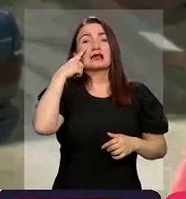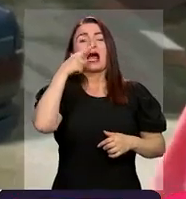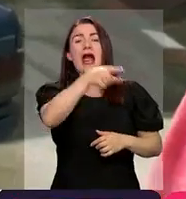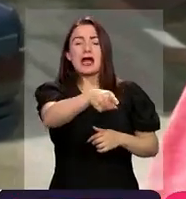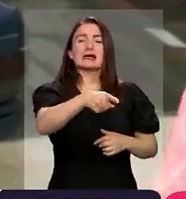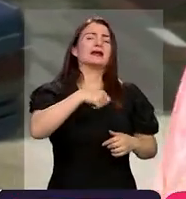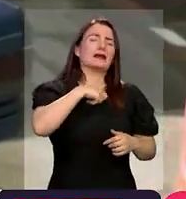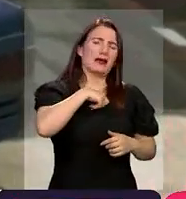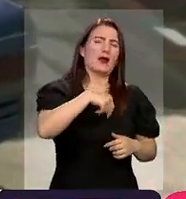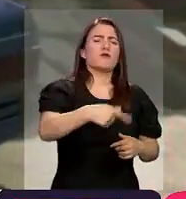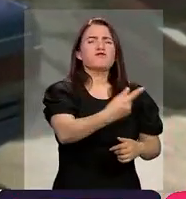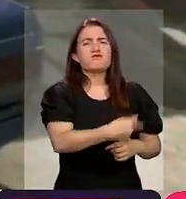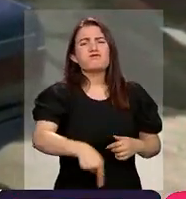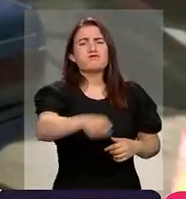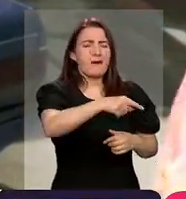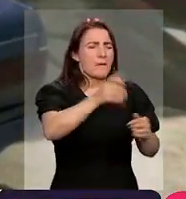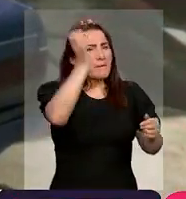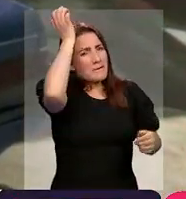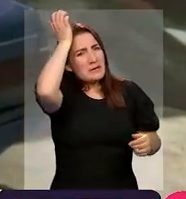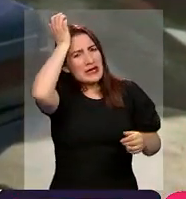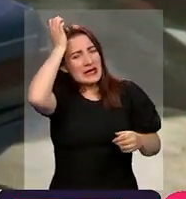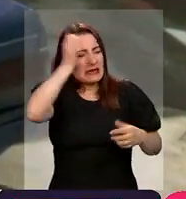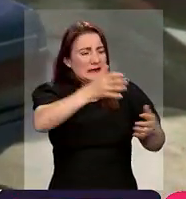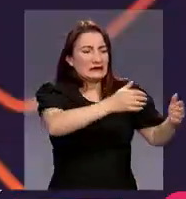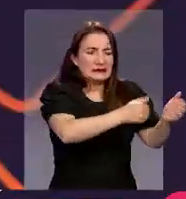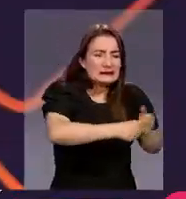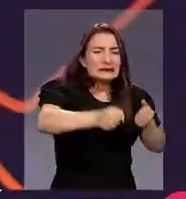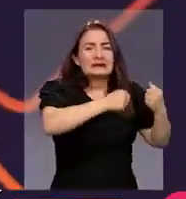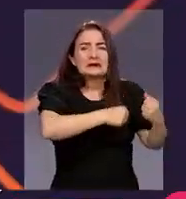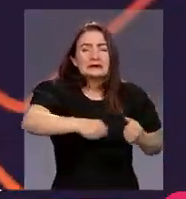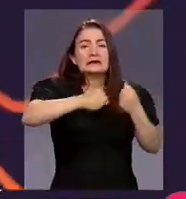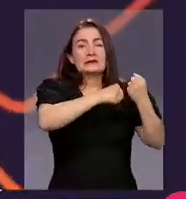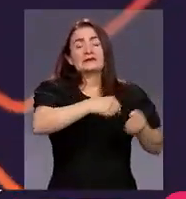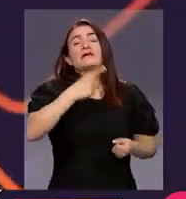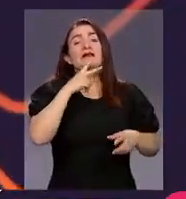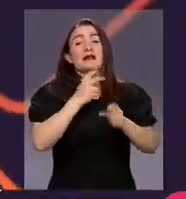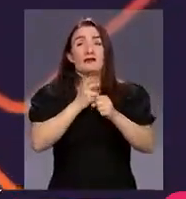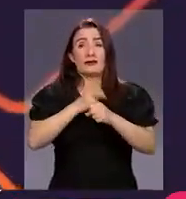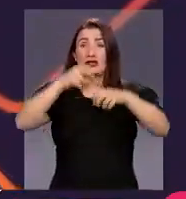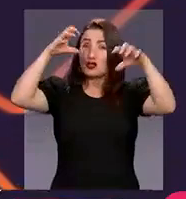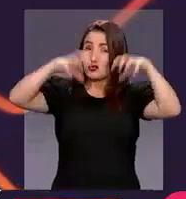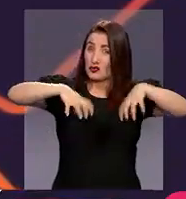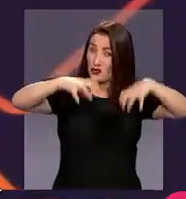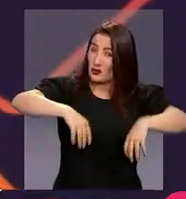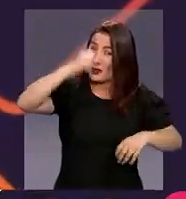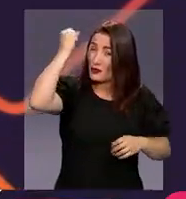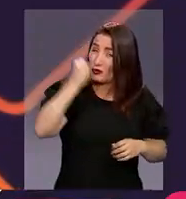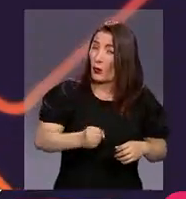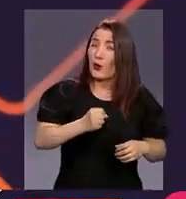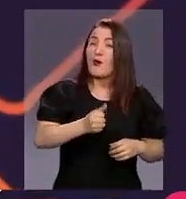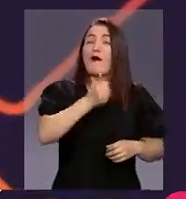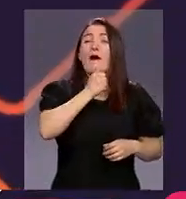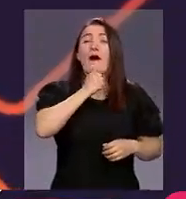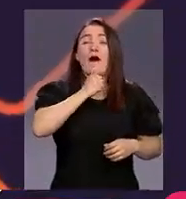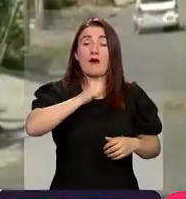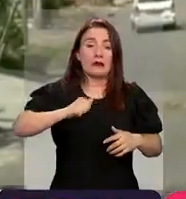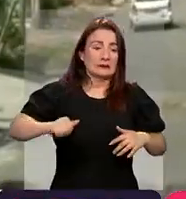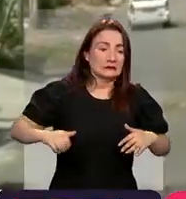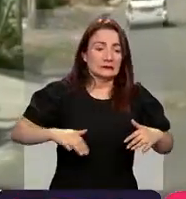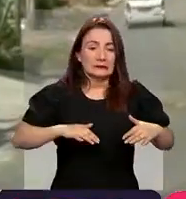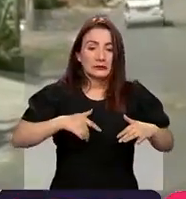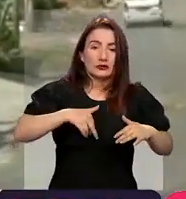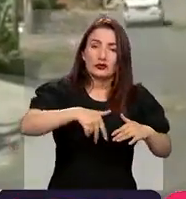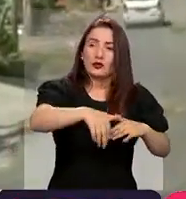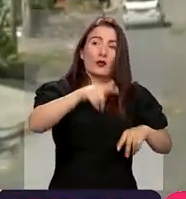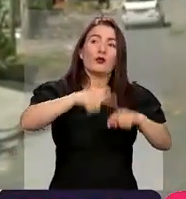piedrerío que hay, y a veces les toca salir y escurrir el agua así. Aseguran que cada vez que se presentan lluvias con intensidad, el agua les impide el paso.